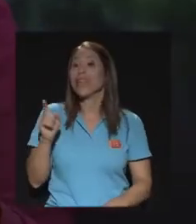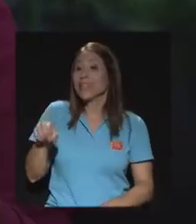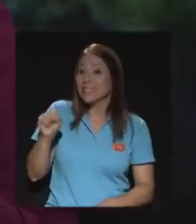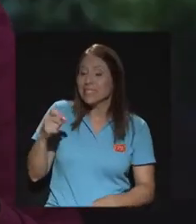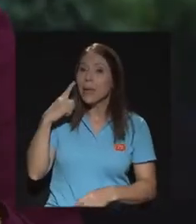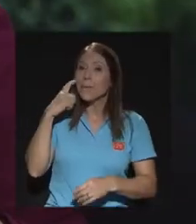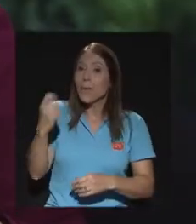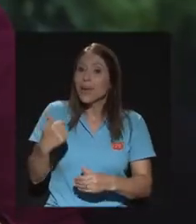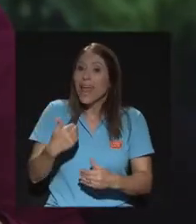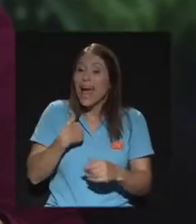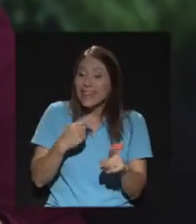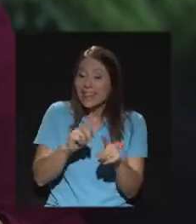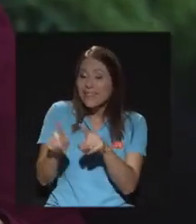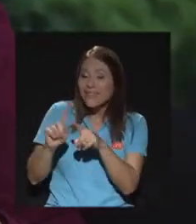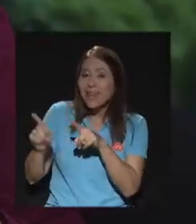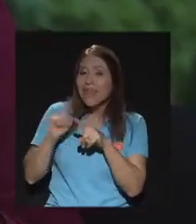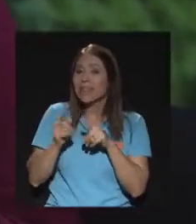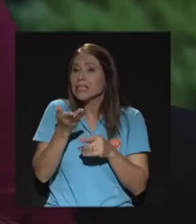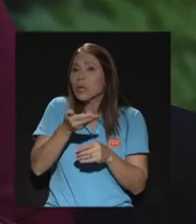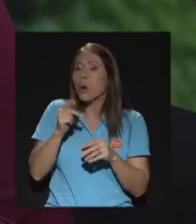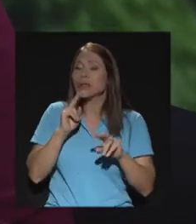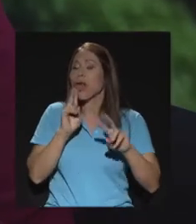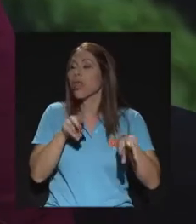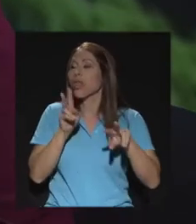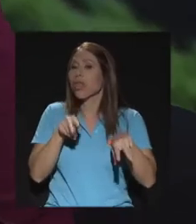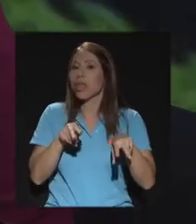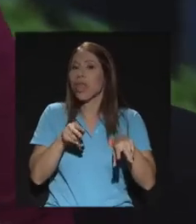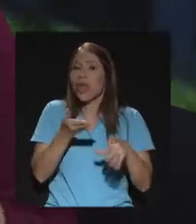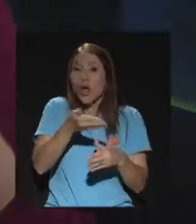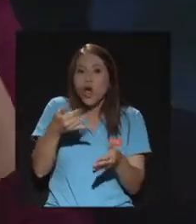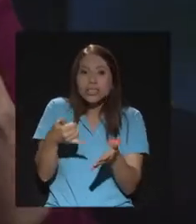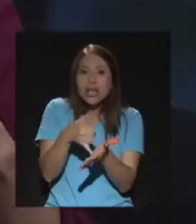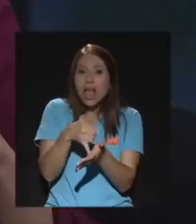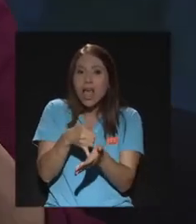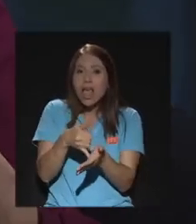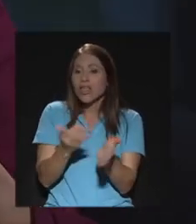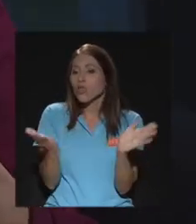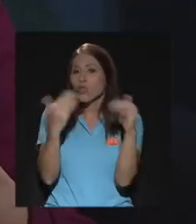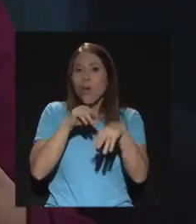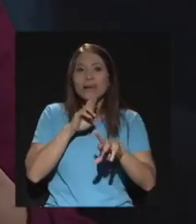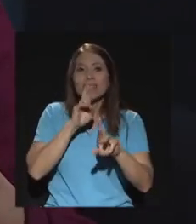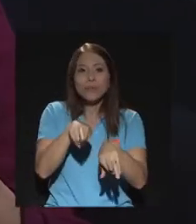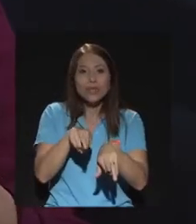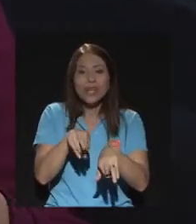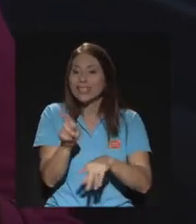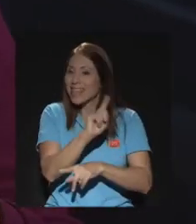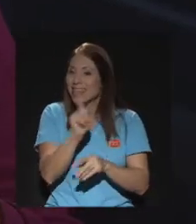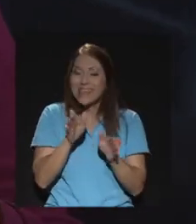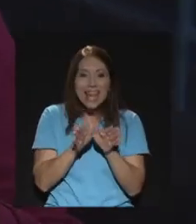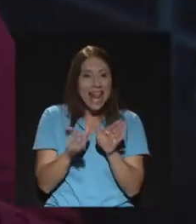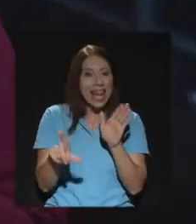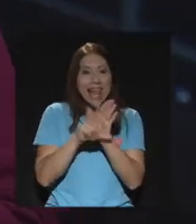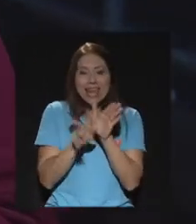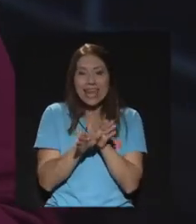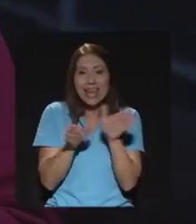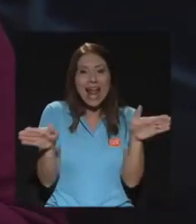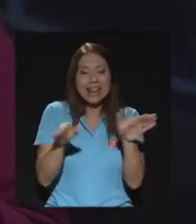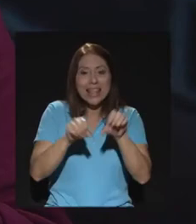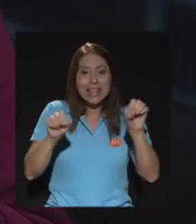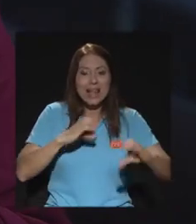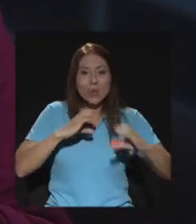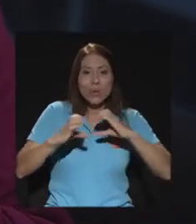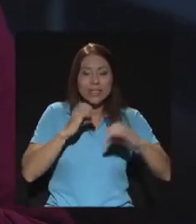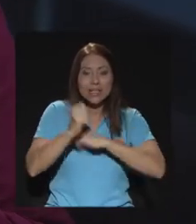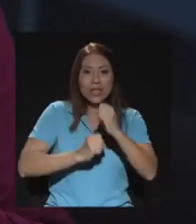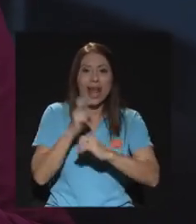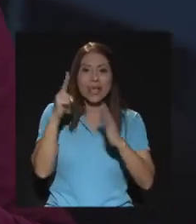serie de lagunas normativas en que no encuentran respuesta ni en la Ley General de Telecomunicaciones del 2008 ni en la Ley de